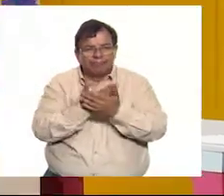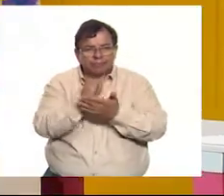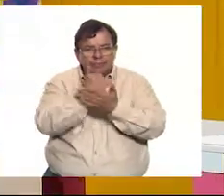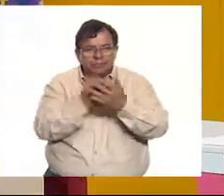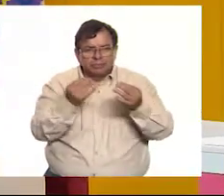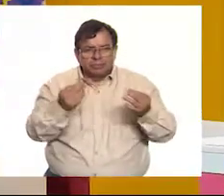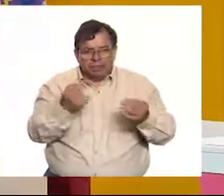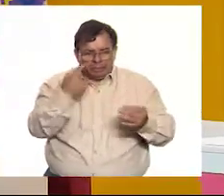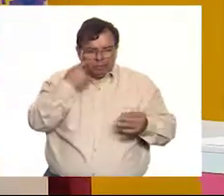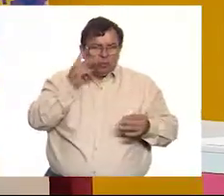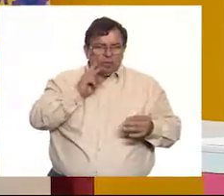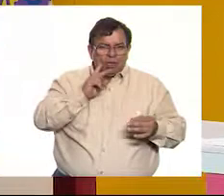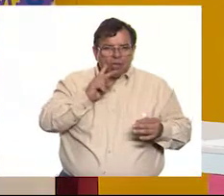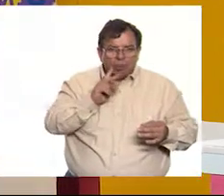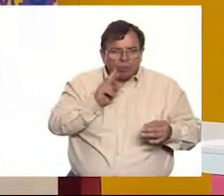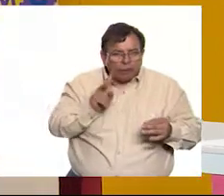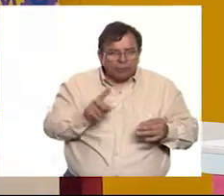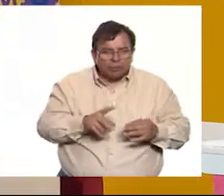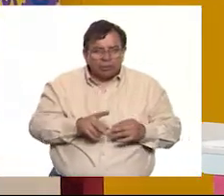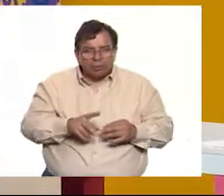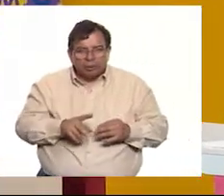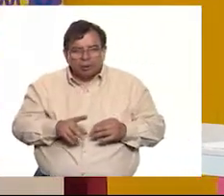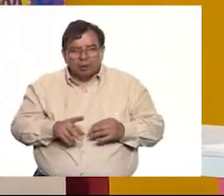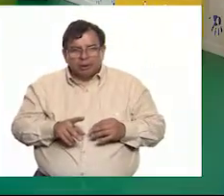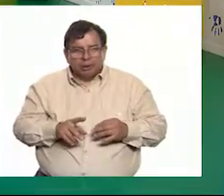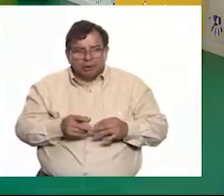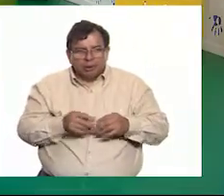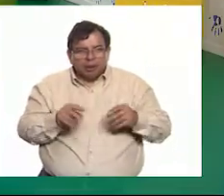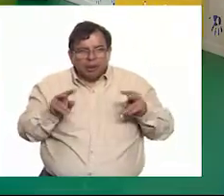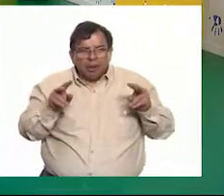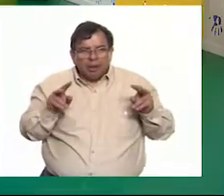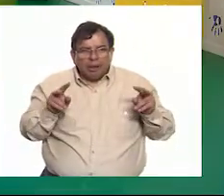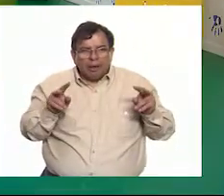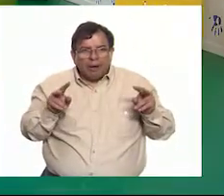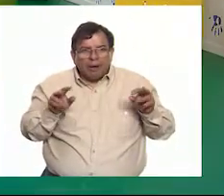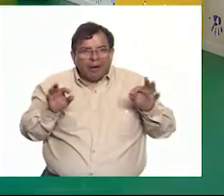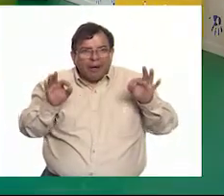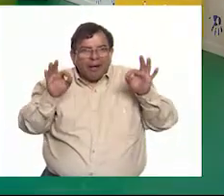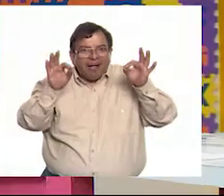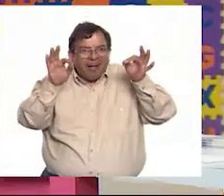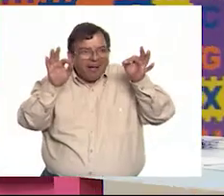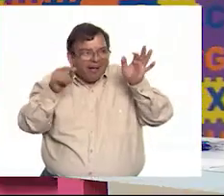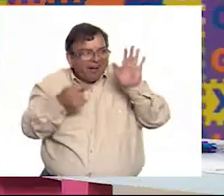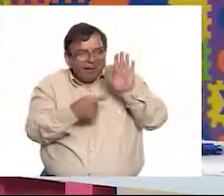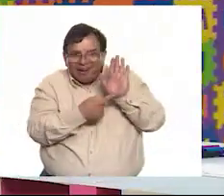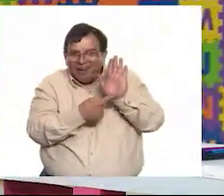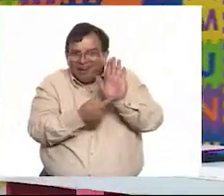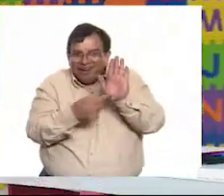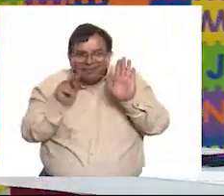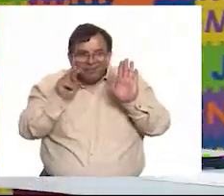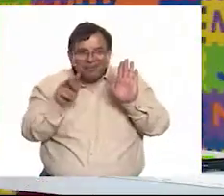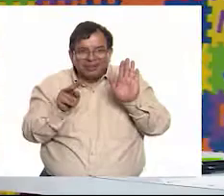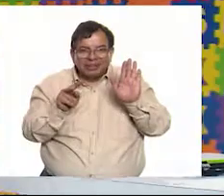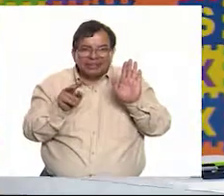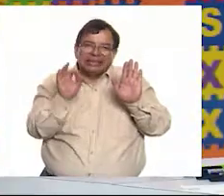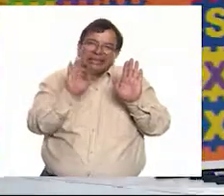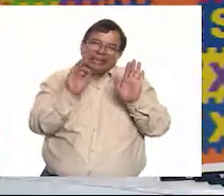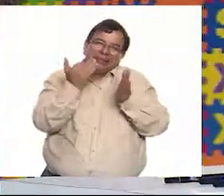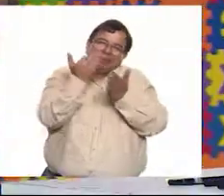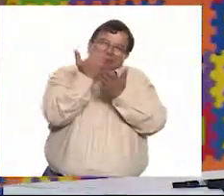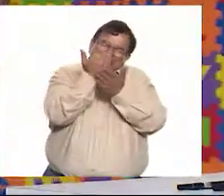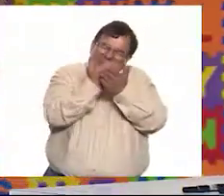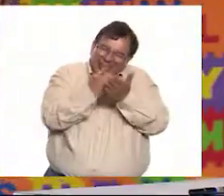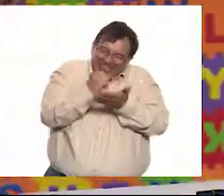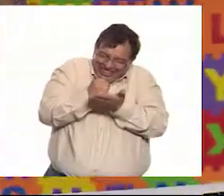Voy a verificar si esto es verdad. Se va haciendo la secuencia, ¿ya vieron? Aquí está, ¿lo pueden ver? Tal vez me faltó